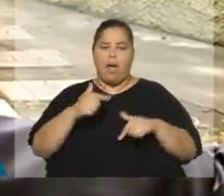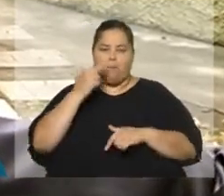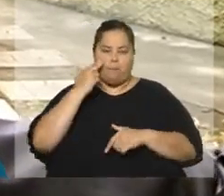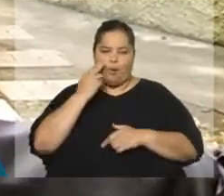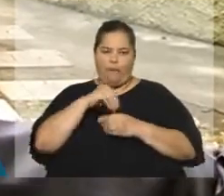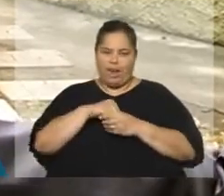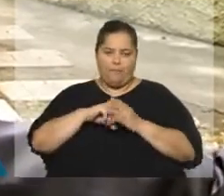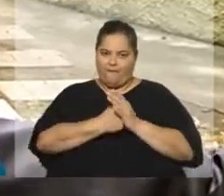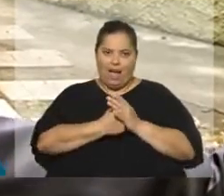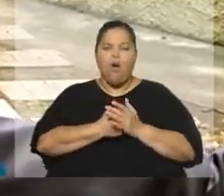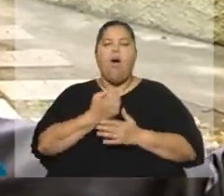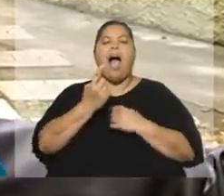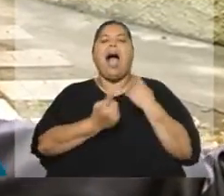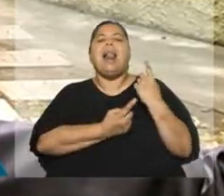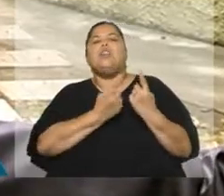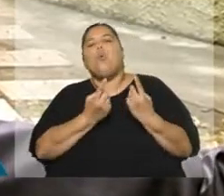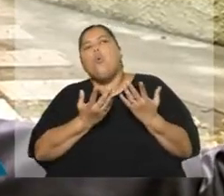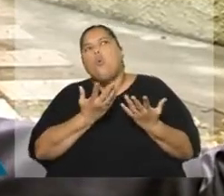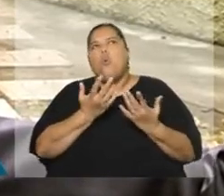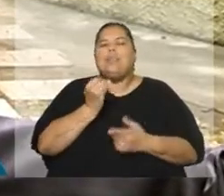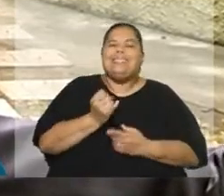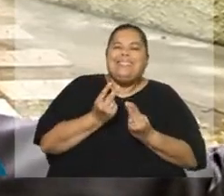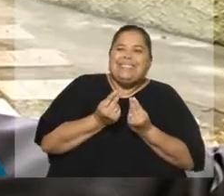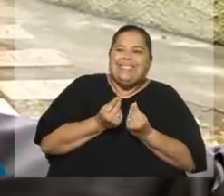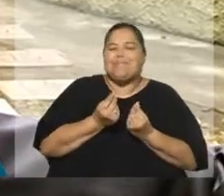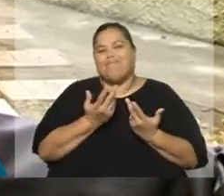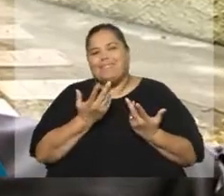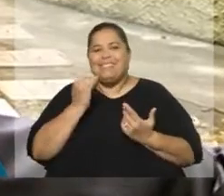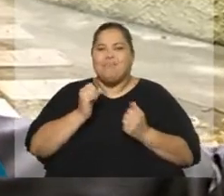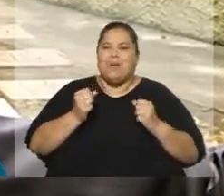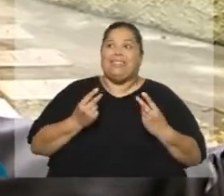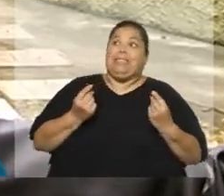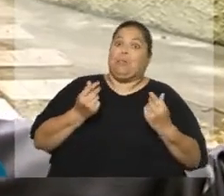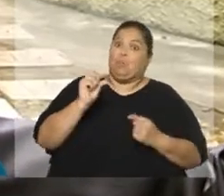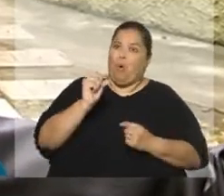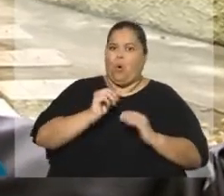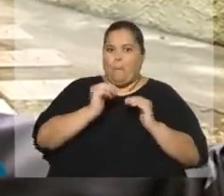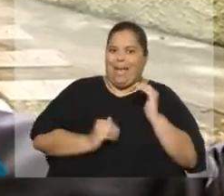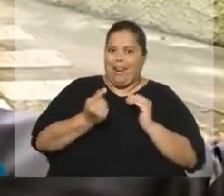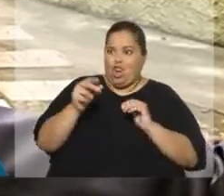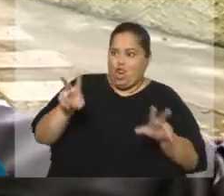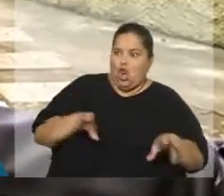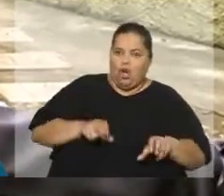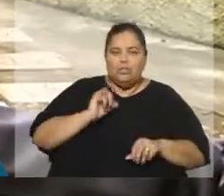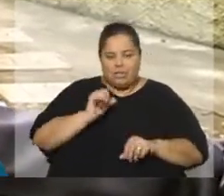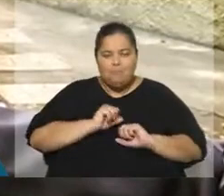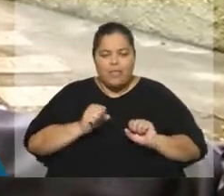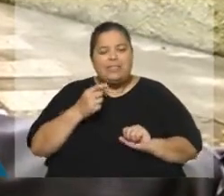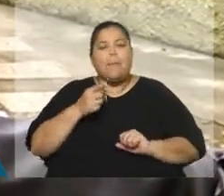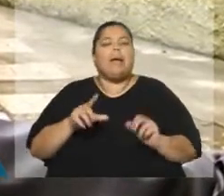algún se va a sentir, digamos, pero confiamos de que es más importante en realidad responder